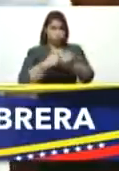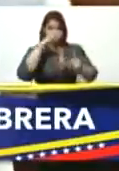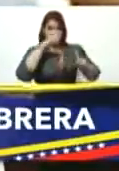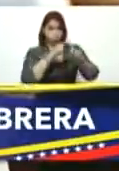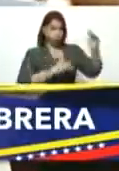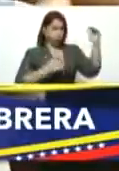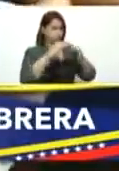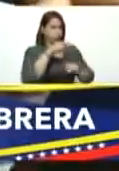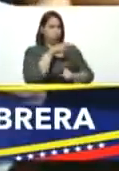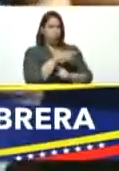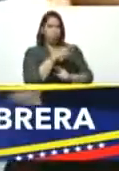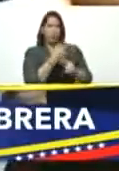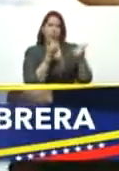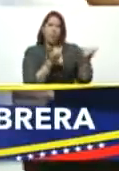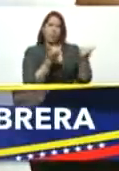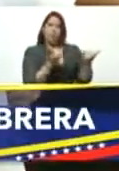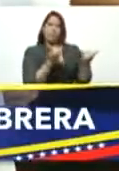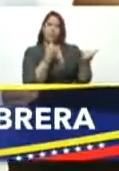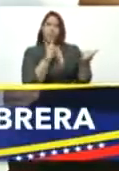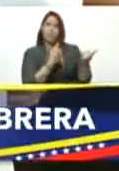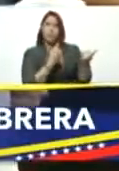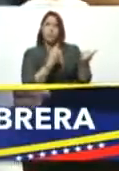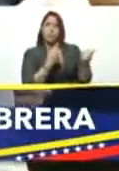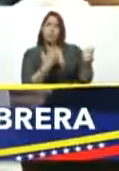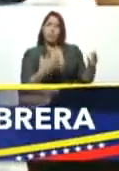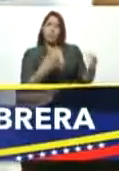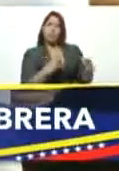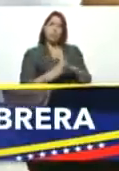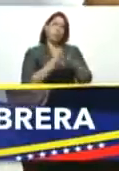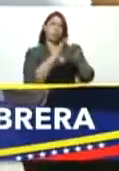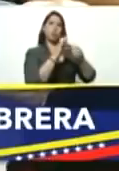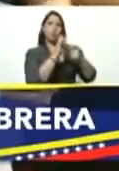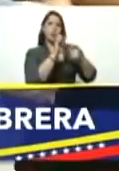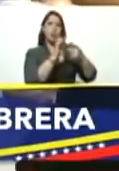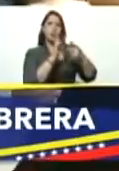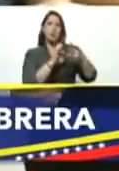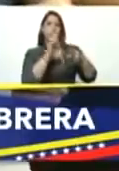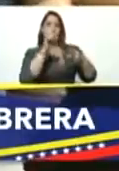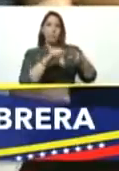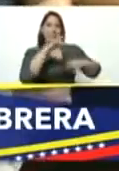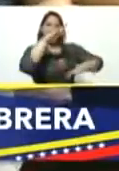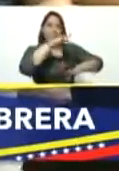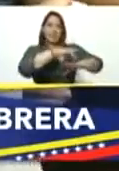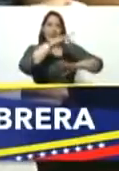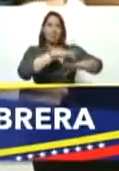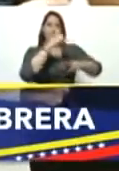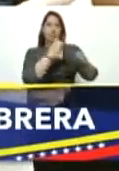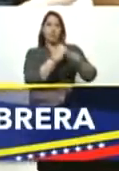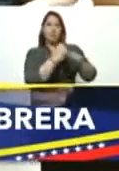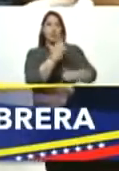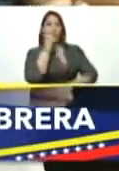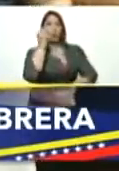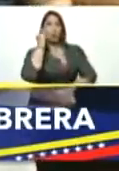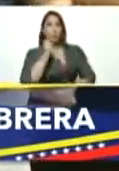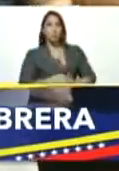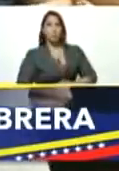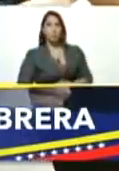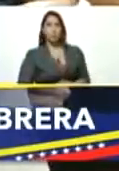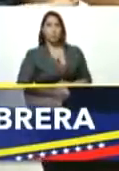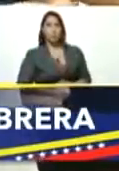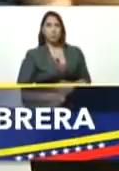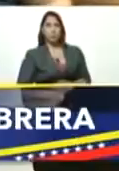eso que usted acaba de señalar la unidad estratégica y táctica a la clase obrera los